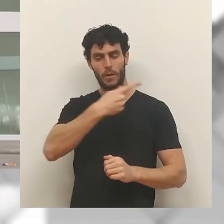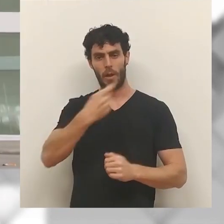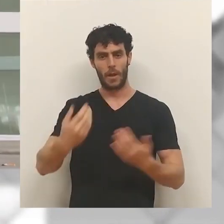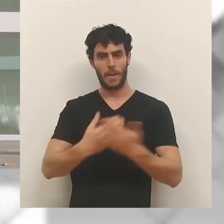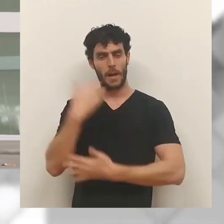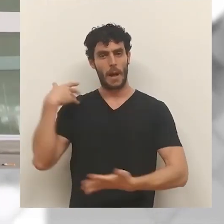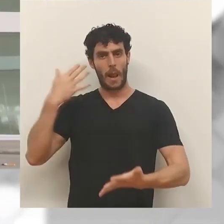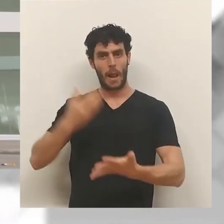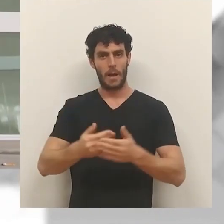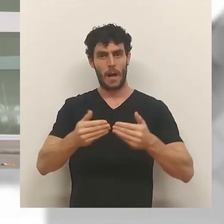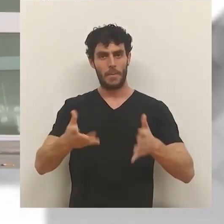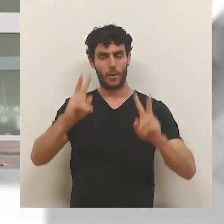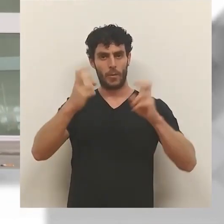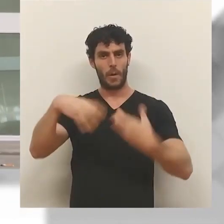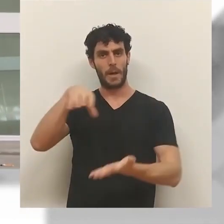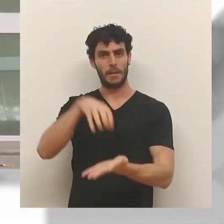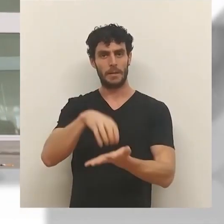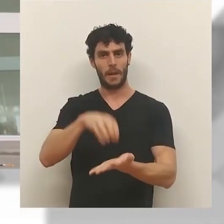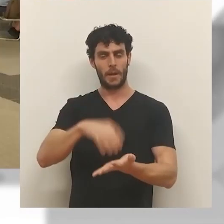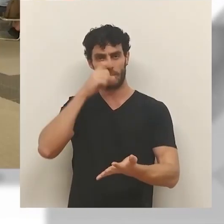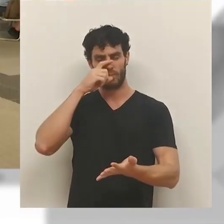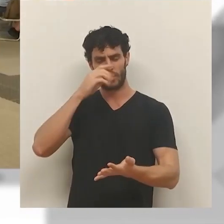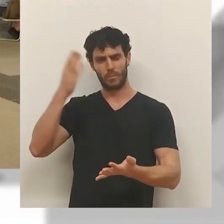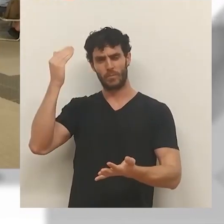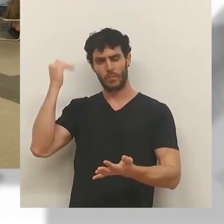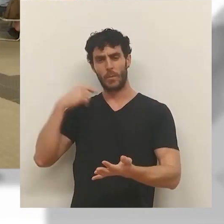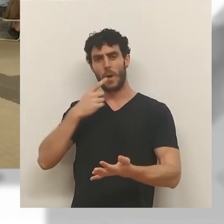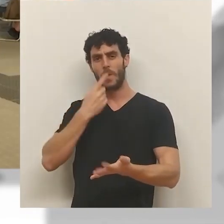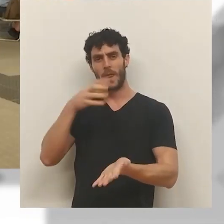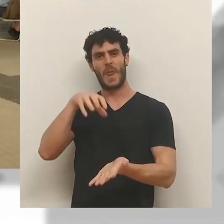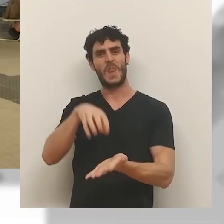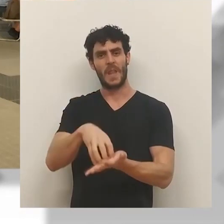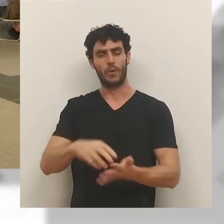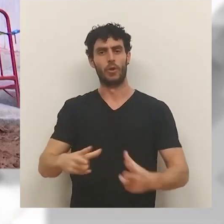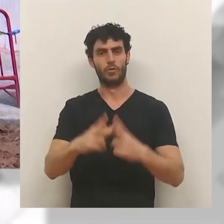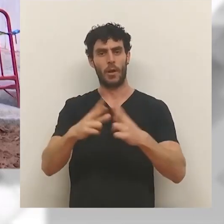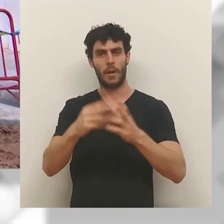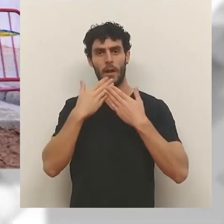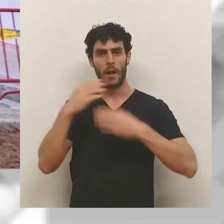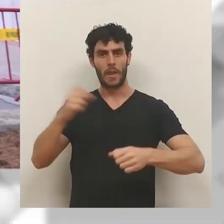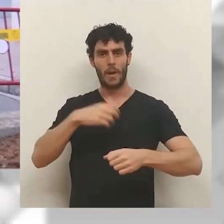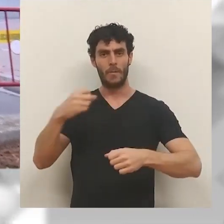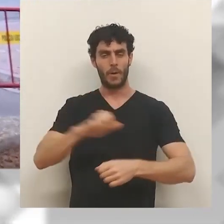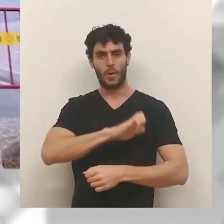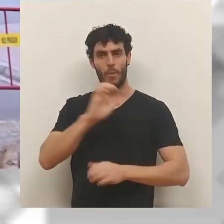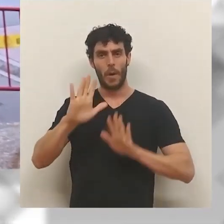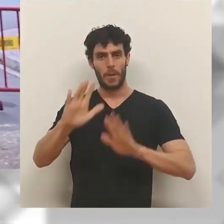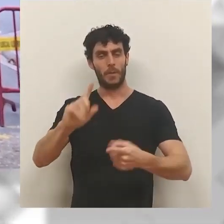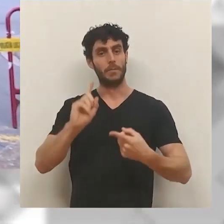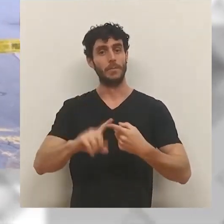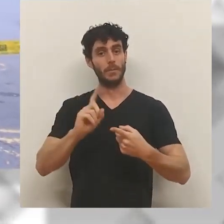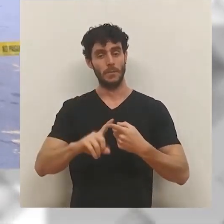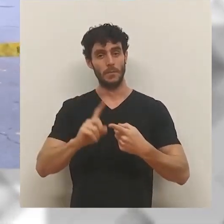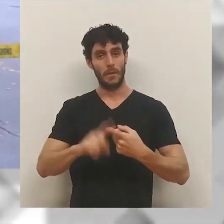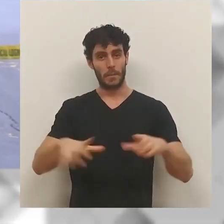octubre. Entre los logros de estos 100 días ha destacado la apertura de la nueva estación y para la antigua insiste en que será un centro social gracias a los